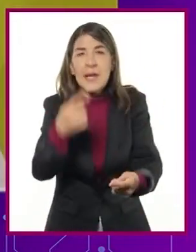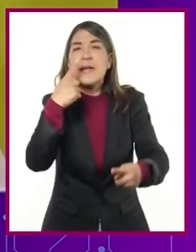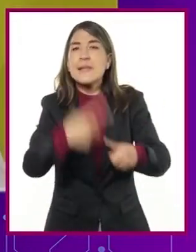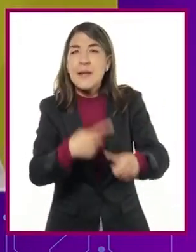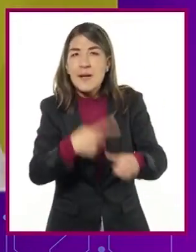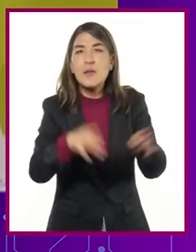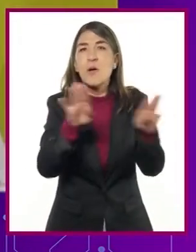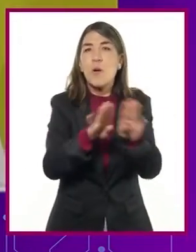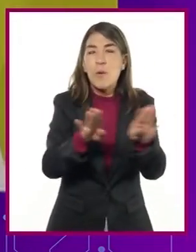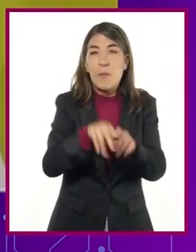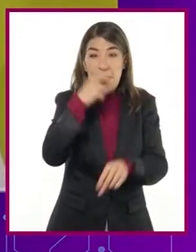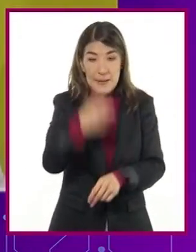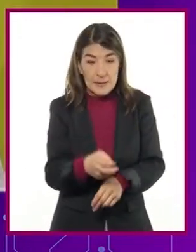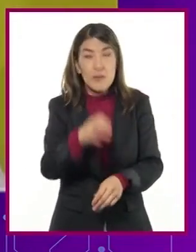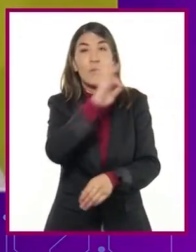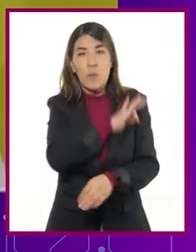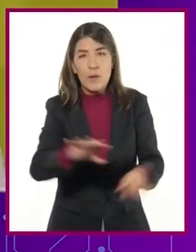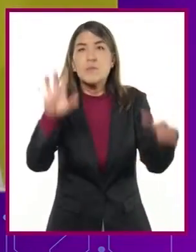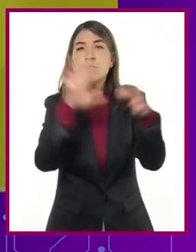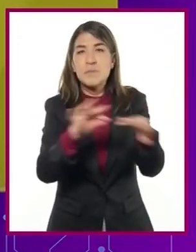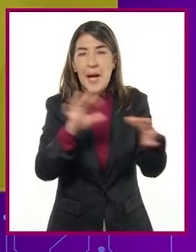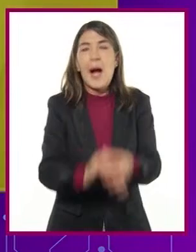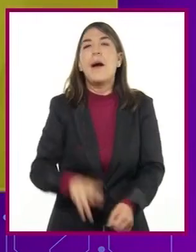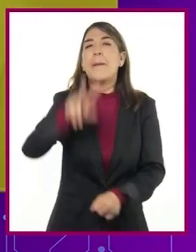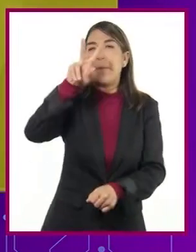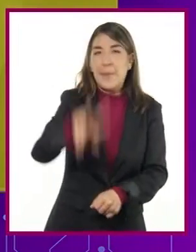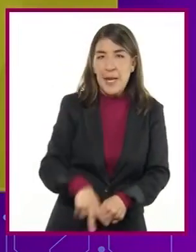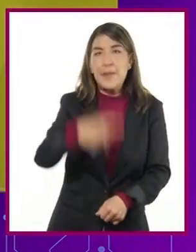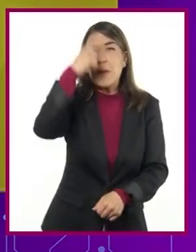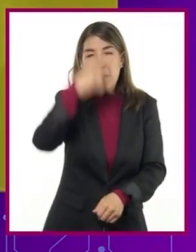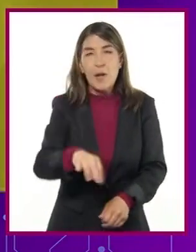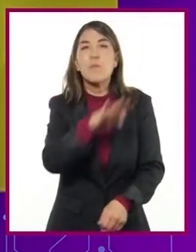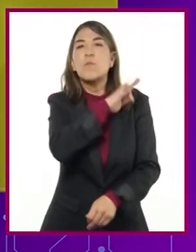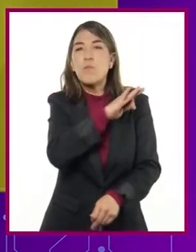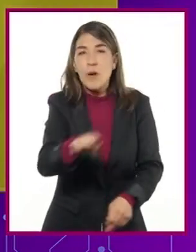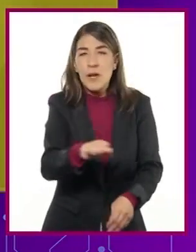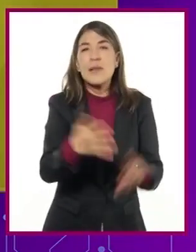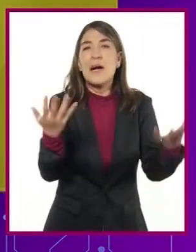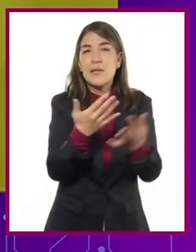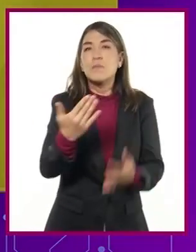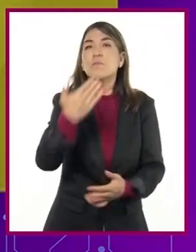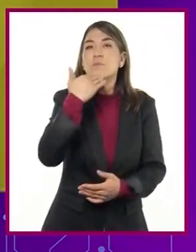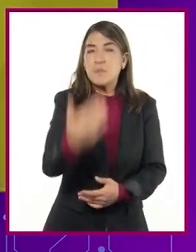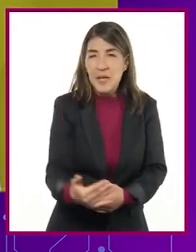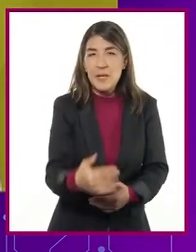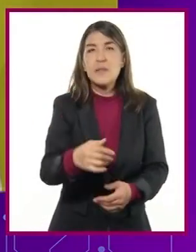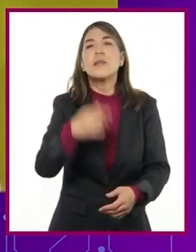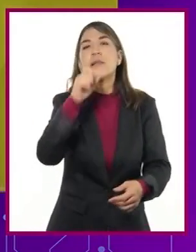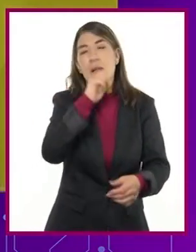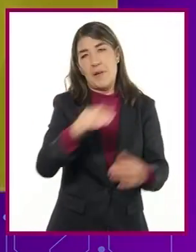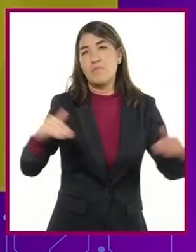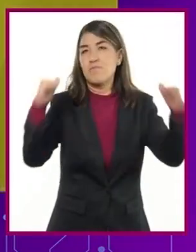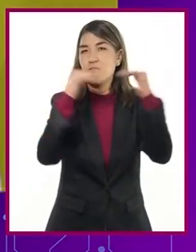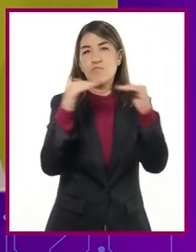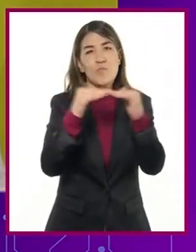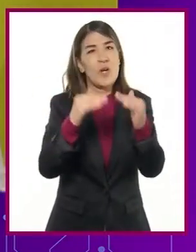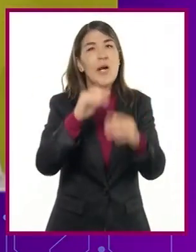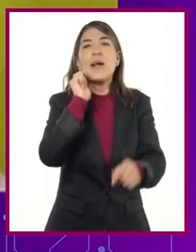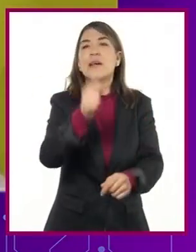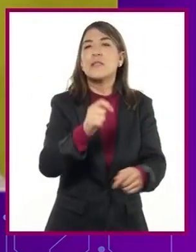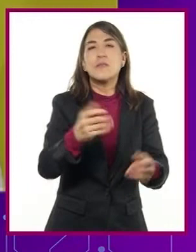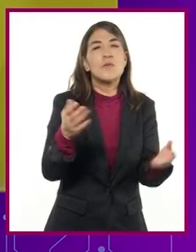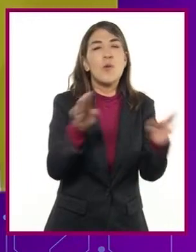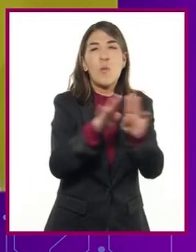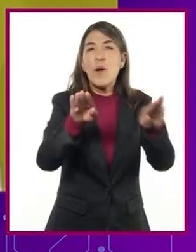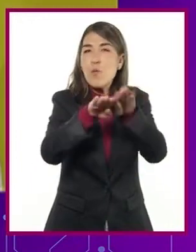permitan fundamentarse en argumentos sólidos para proceder con rectitud y precisamente con imparcialidad. El